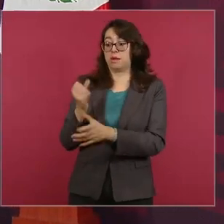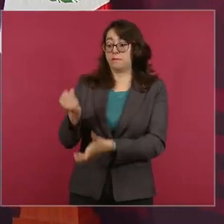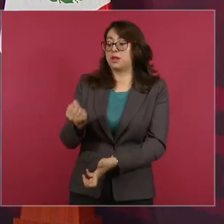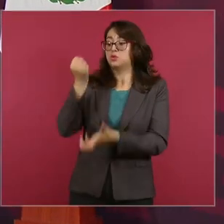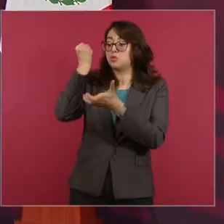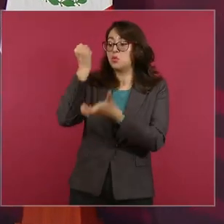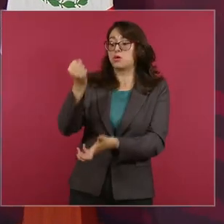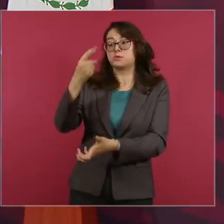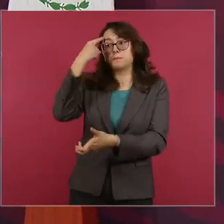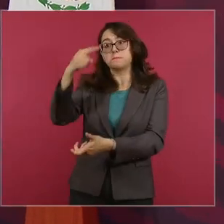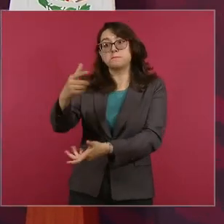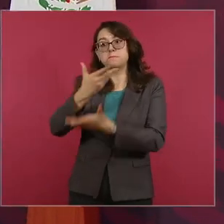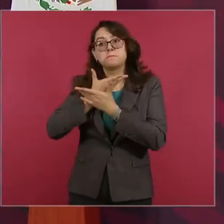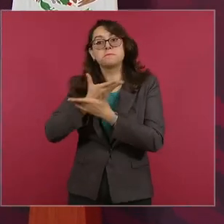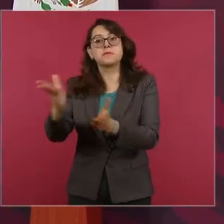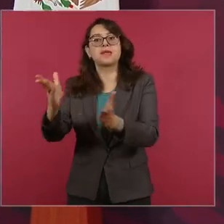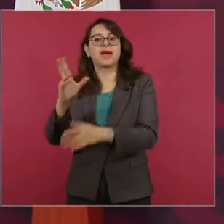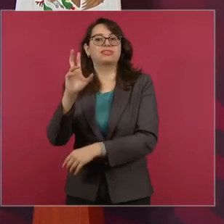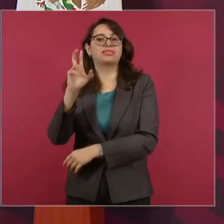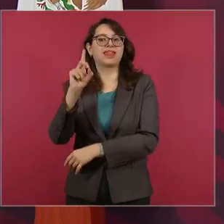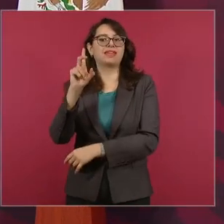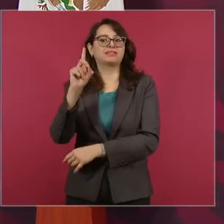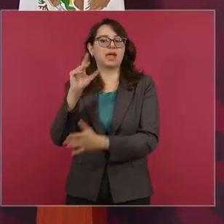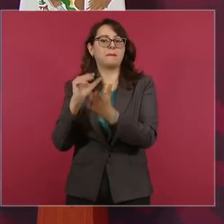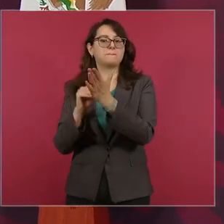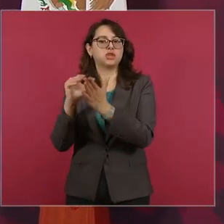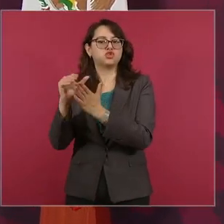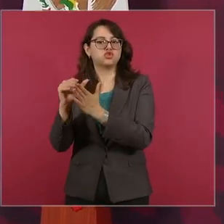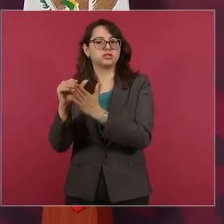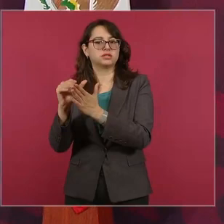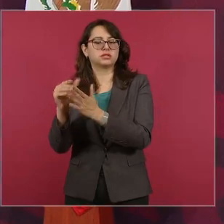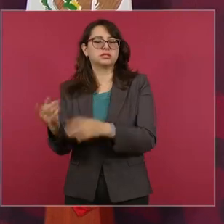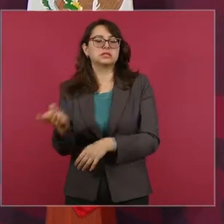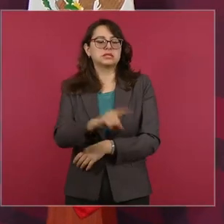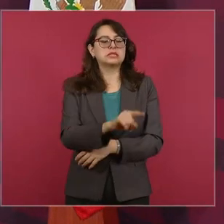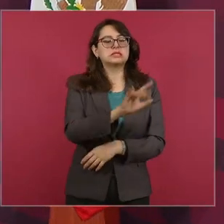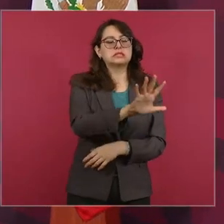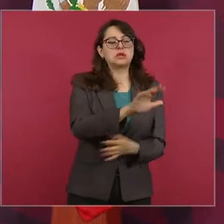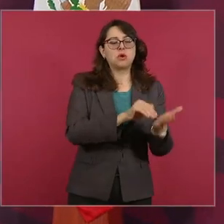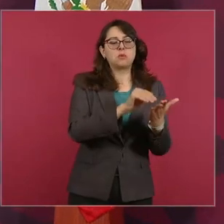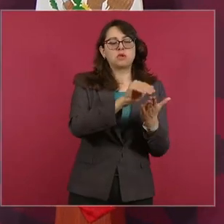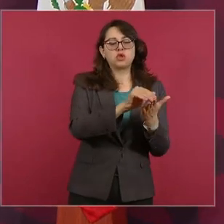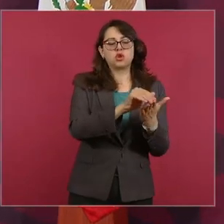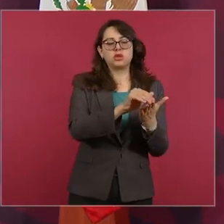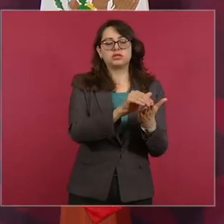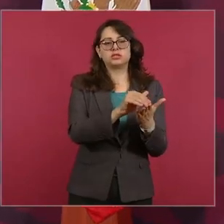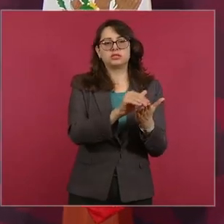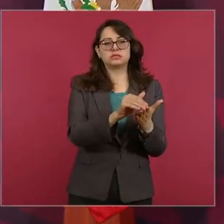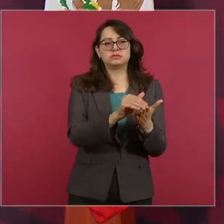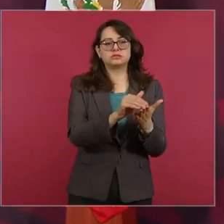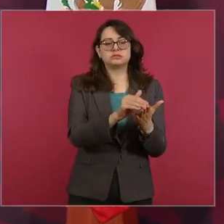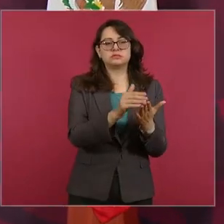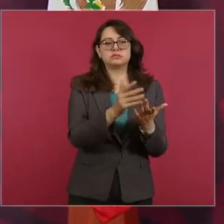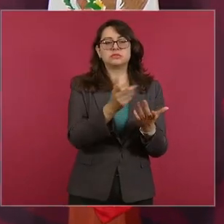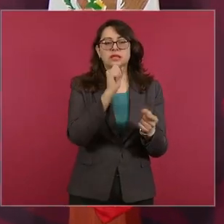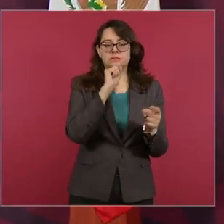contemplados en el presupuesto. La verdad, todos, pero de manera directa 30,